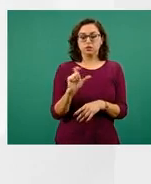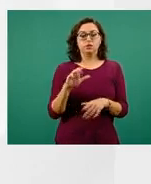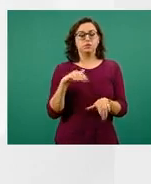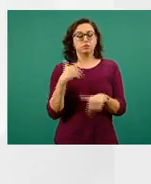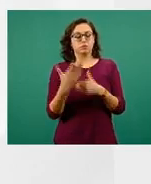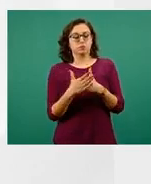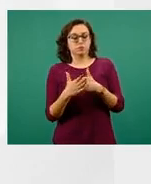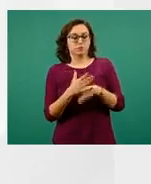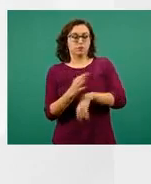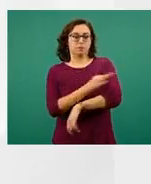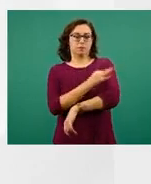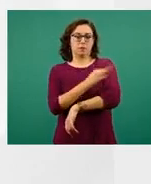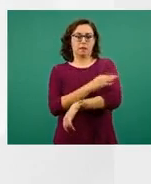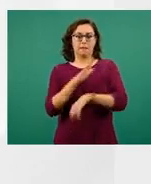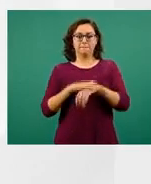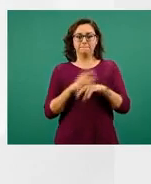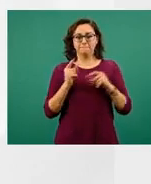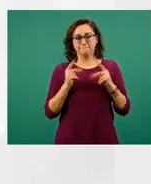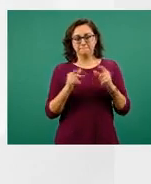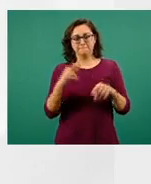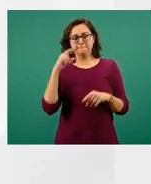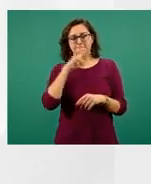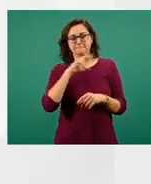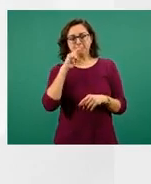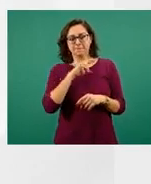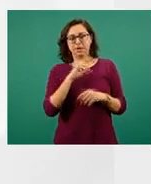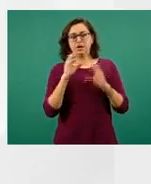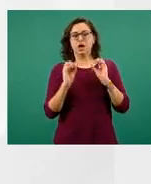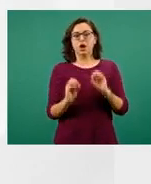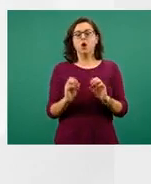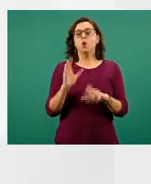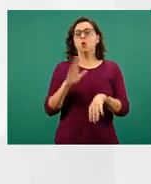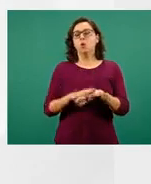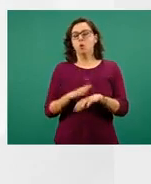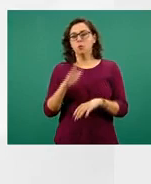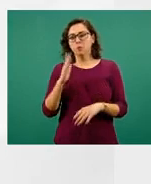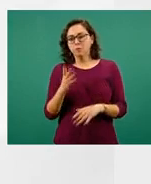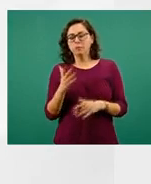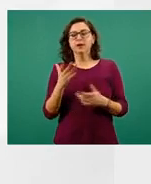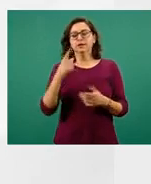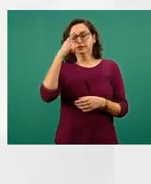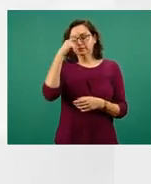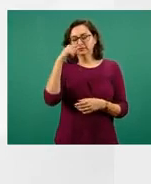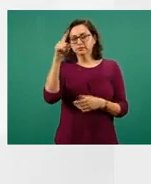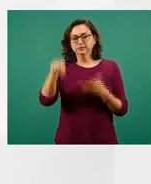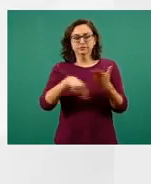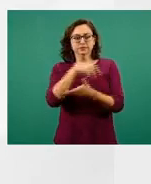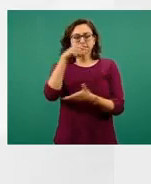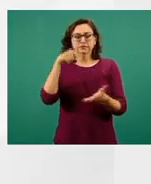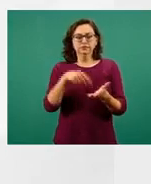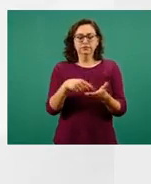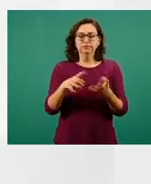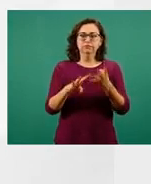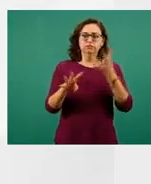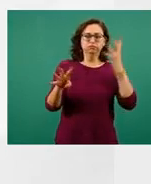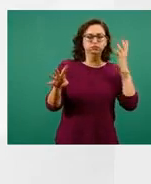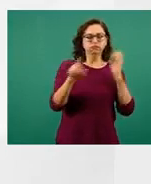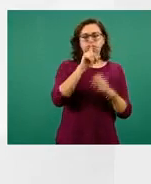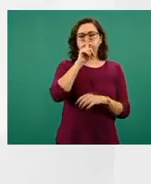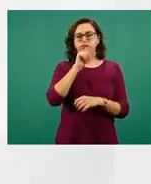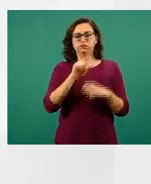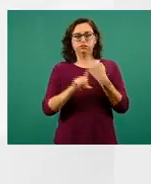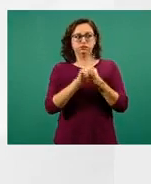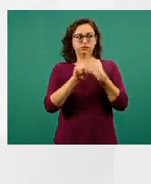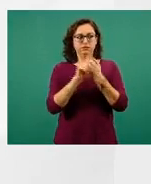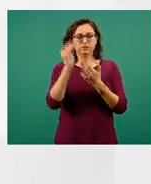vacunación era más rápida las filas de vacunación o era más rápida la cuestión de pudieran acudir a vacunarse sin tener grandes filas ni grandes